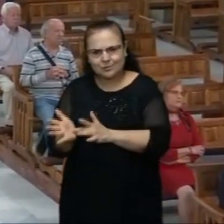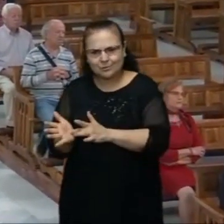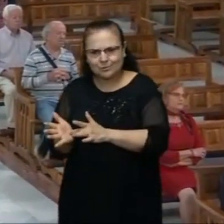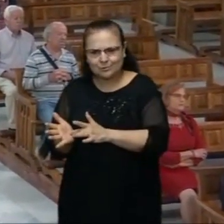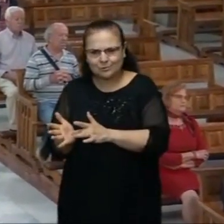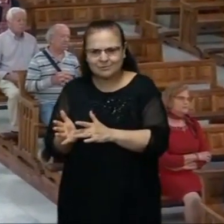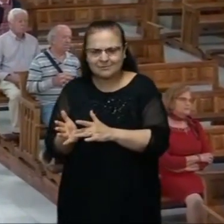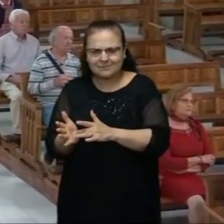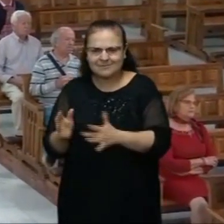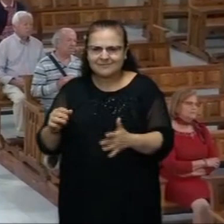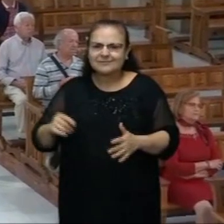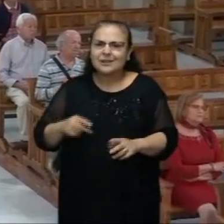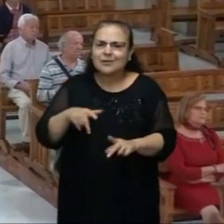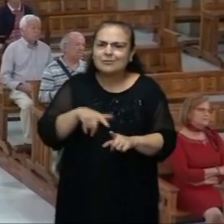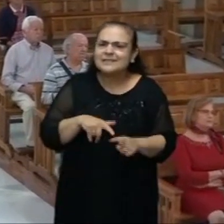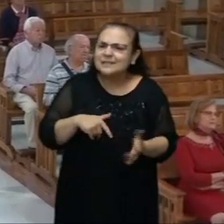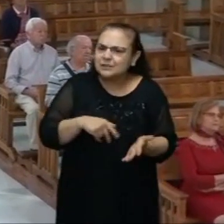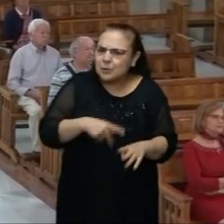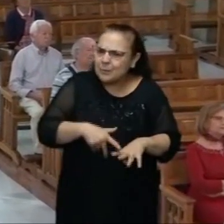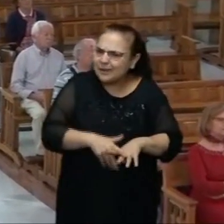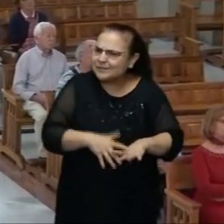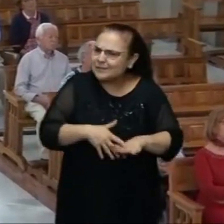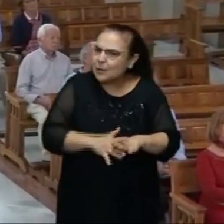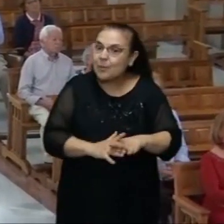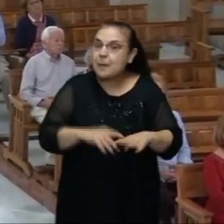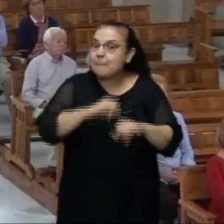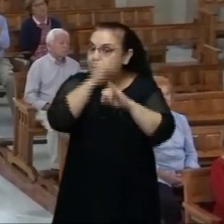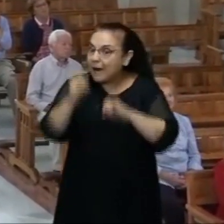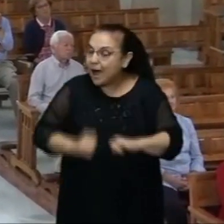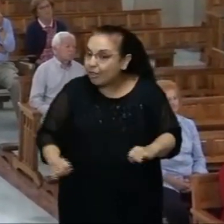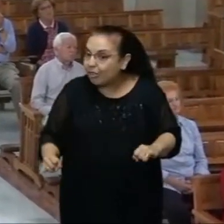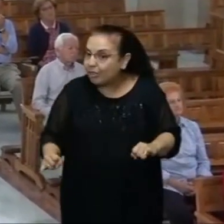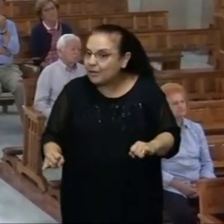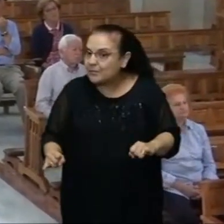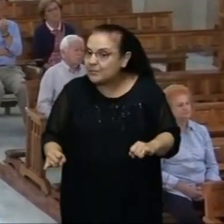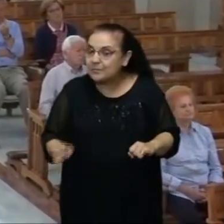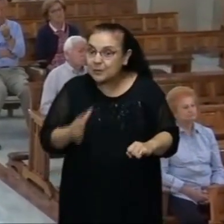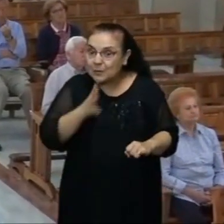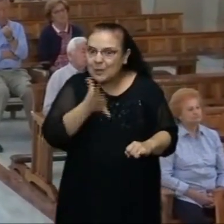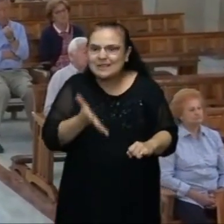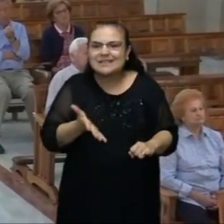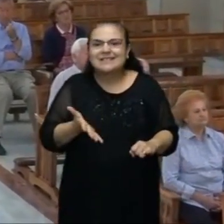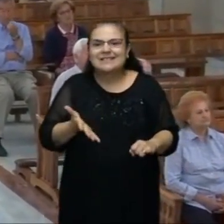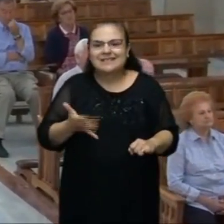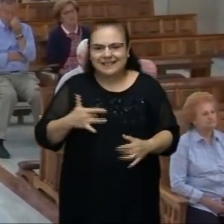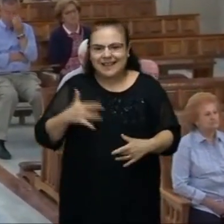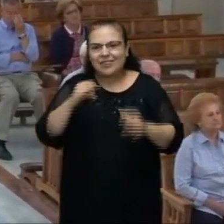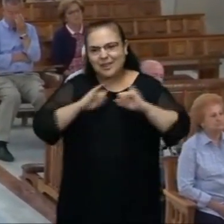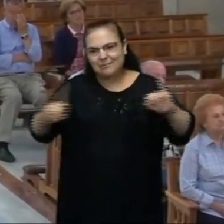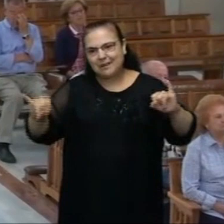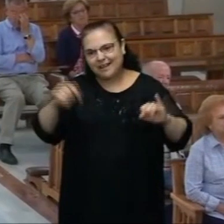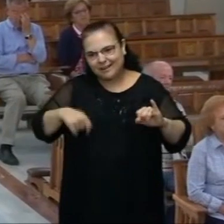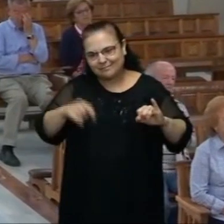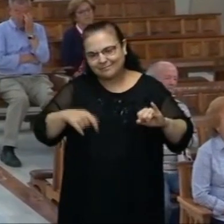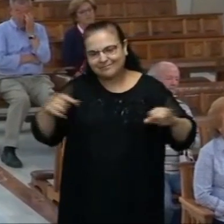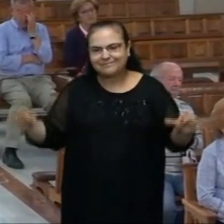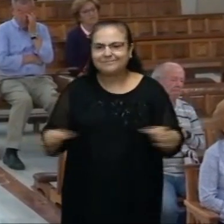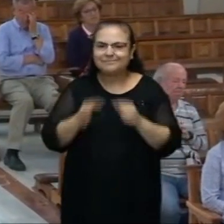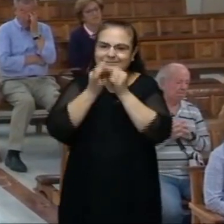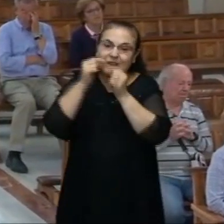San Francisco de Asís, a todo aquel que le quiera escuchar. Pues que al celebrar esta Eucaristía de